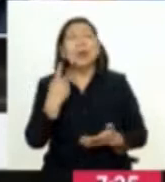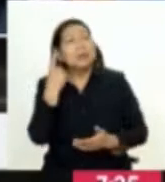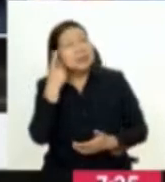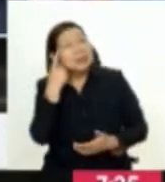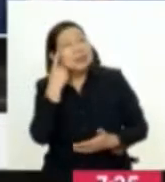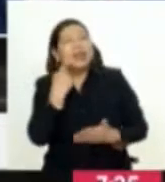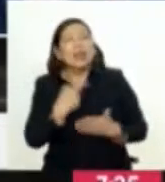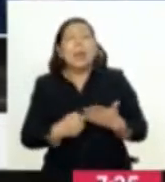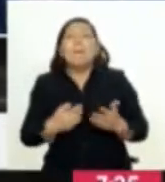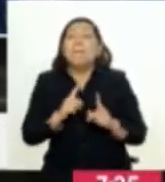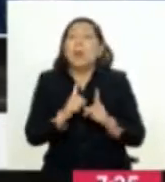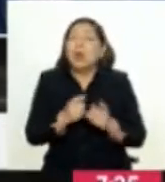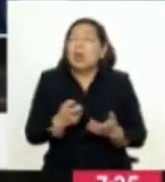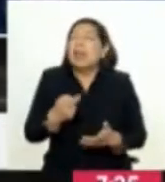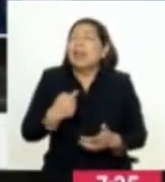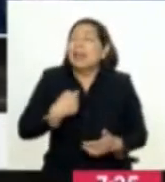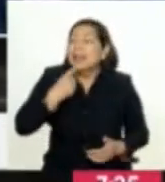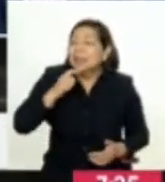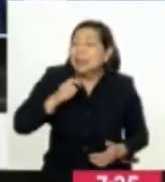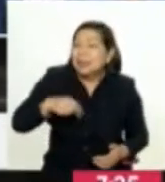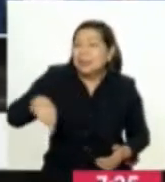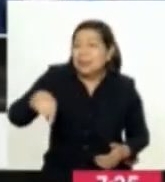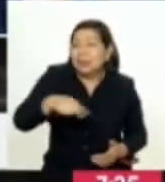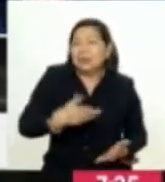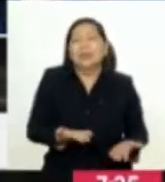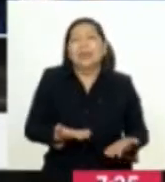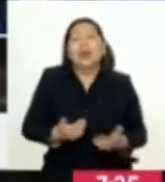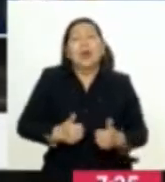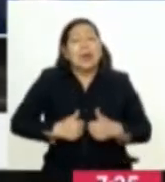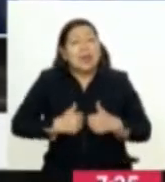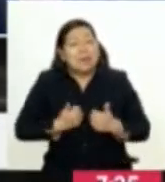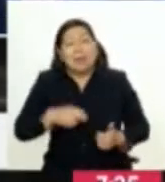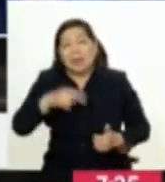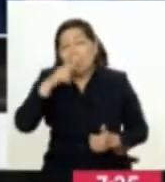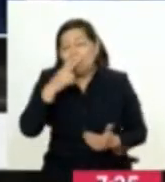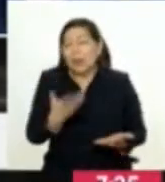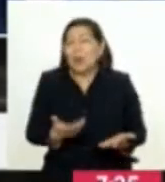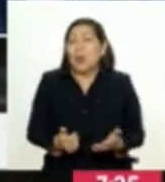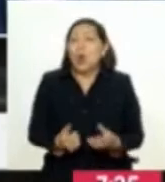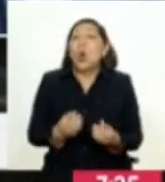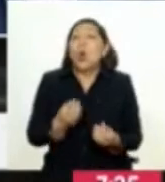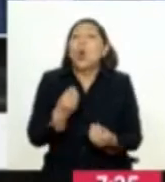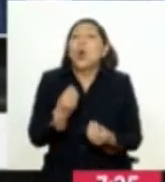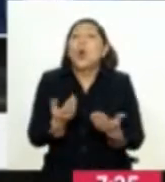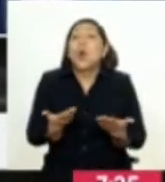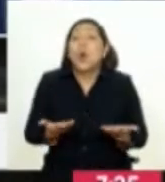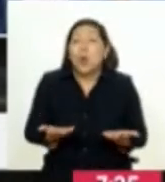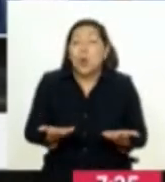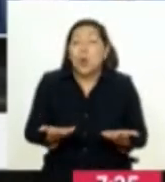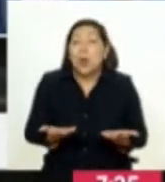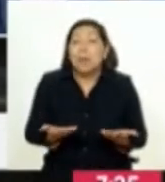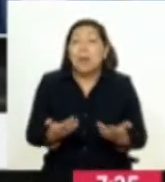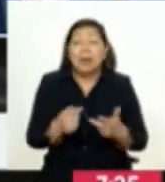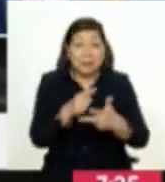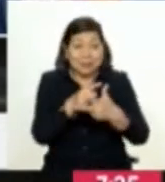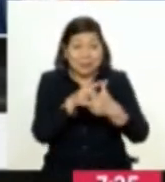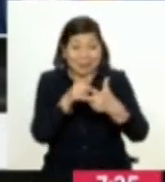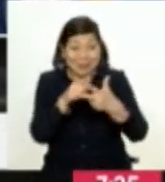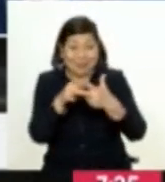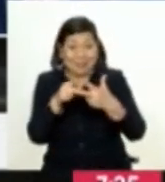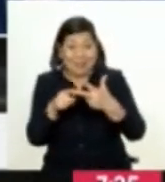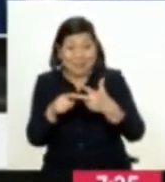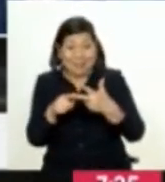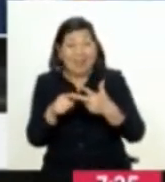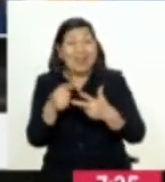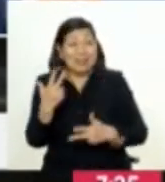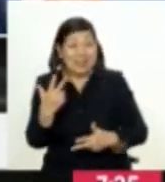qué problemas tienen los ciudadanos, ciudadanas, los residentes en el Perú y cómo estas tres partes generamos